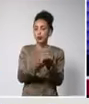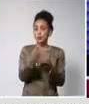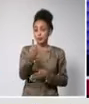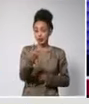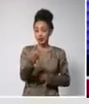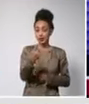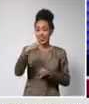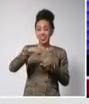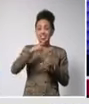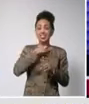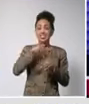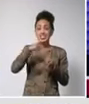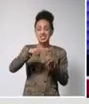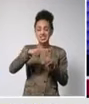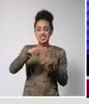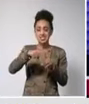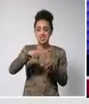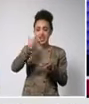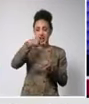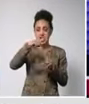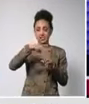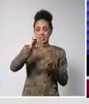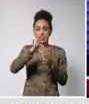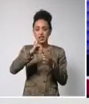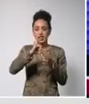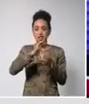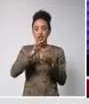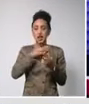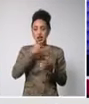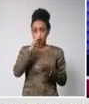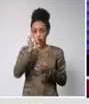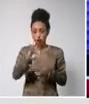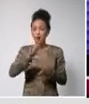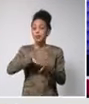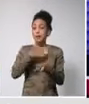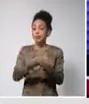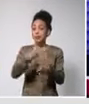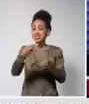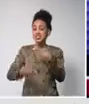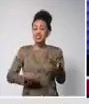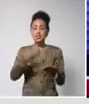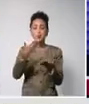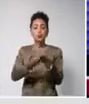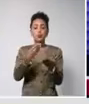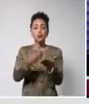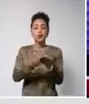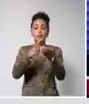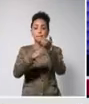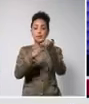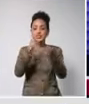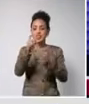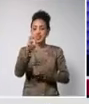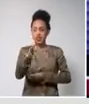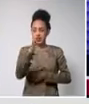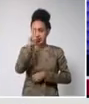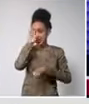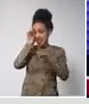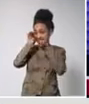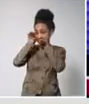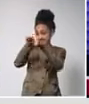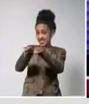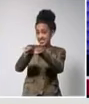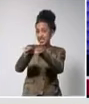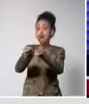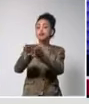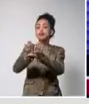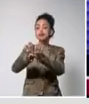antígeno, después se confirma por el PCR, se ingresa y lamentablemente